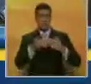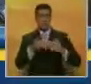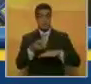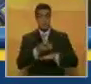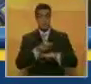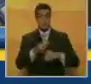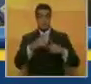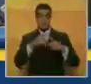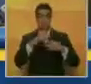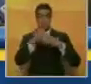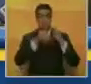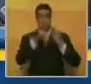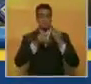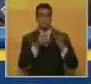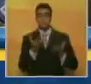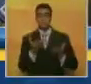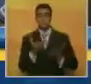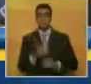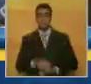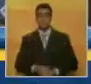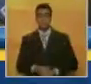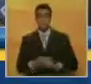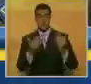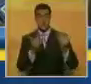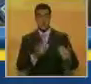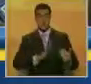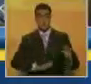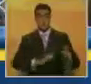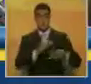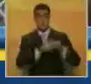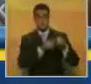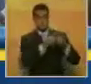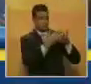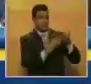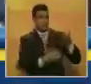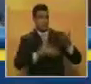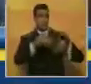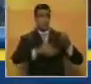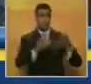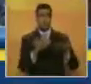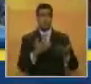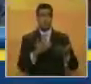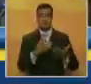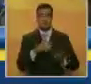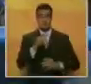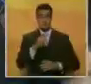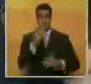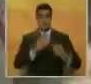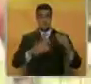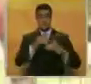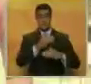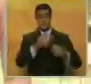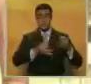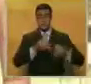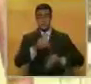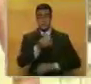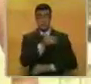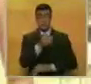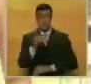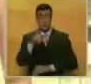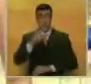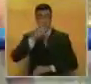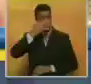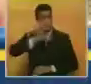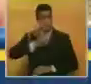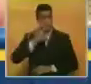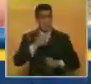otra interpretación y por supuesto en estos momentos están construyendo un expediente en un tribunal a través de la Fiscalía General de la República. Asimismo aseguró